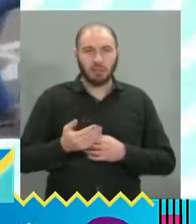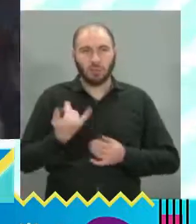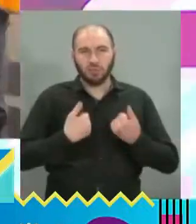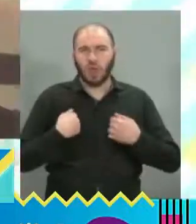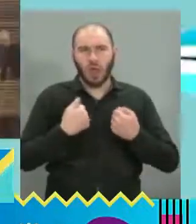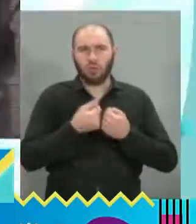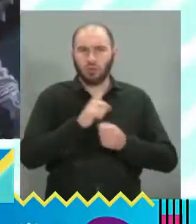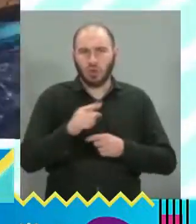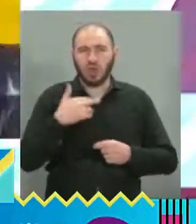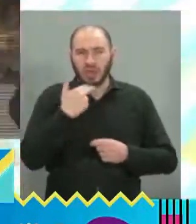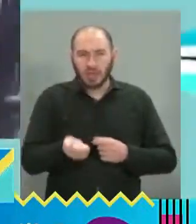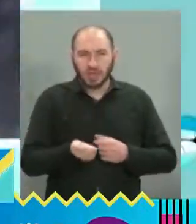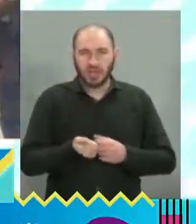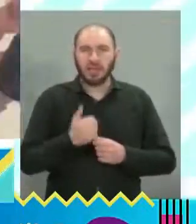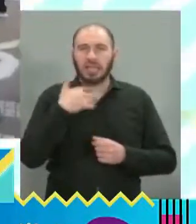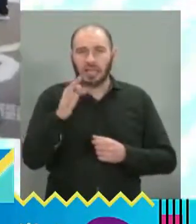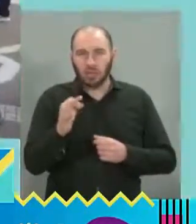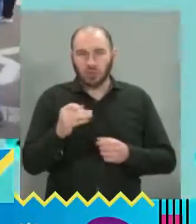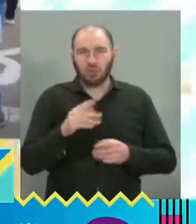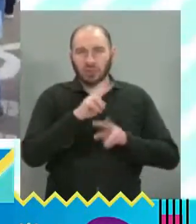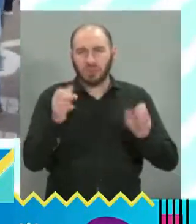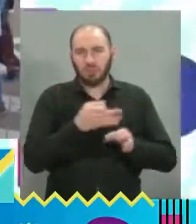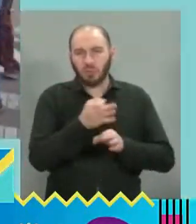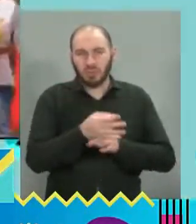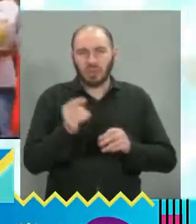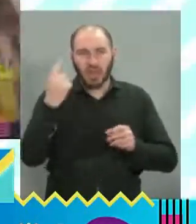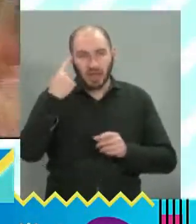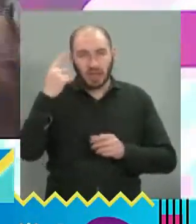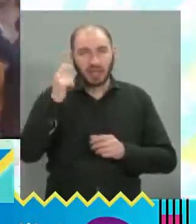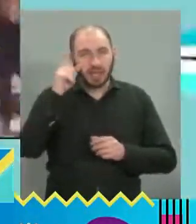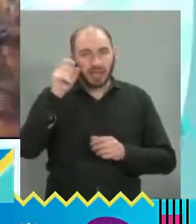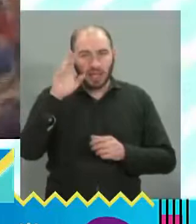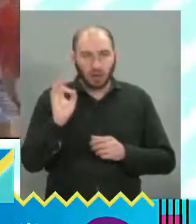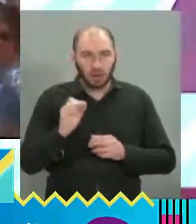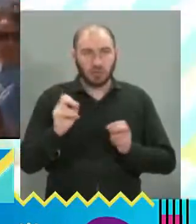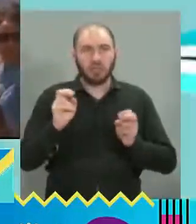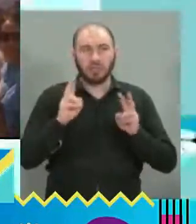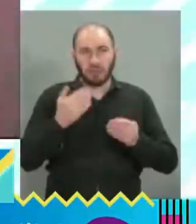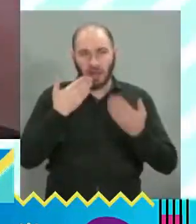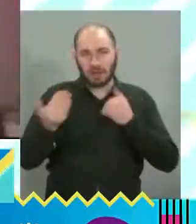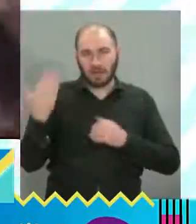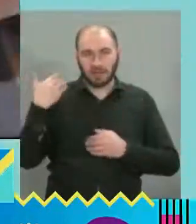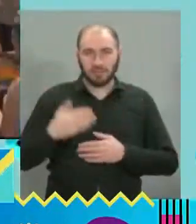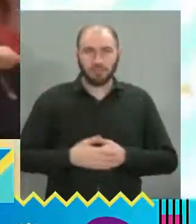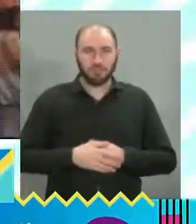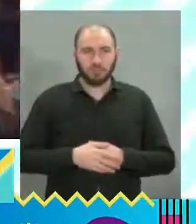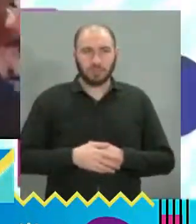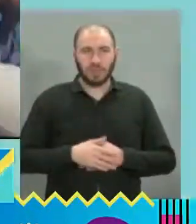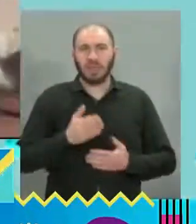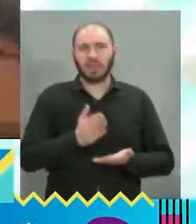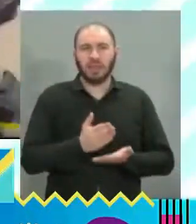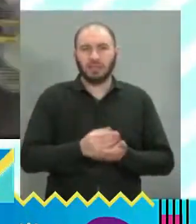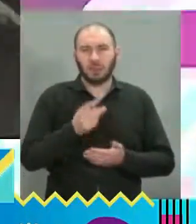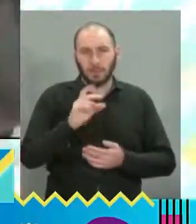estoy de acuerdo que a mi hija se le plantea, o a mi hijo se le plantee estas cuestiones, la famosa ideología de género, entre muchas comillas, también lo hablamos recién. Bueno, no es un derecho